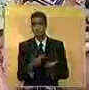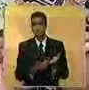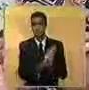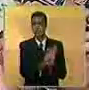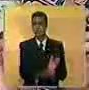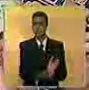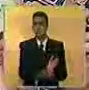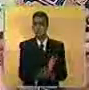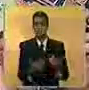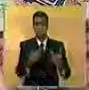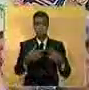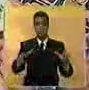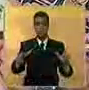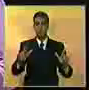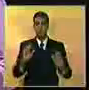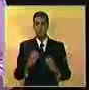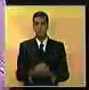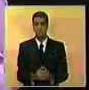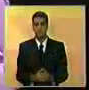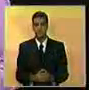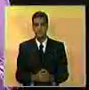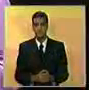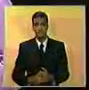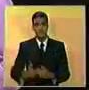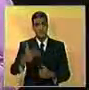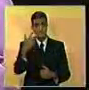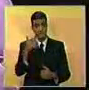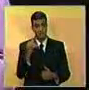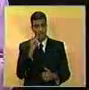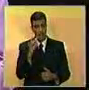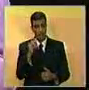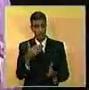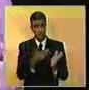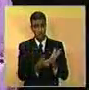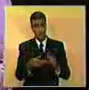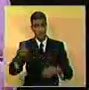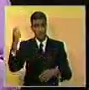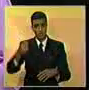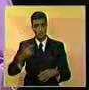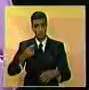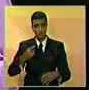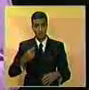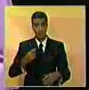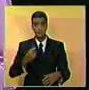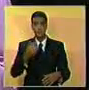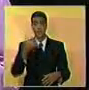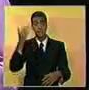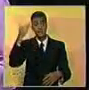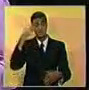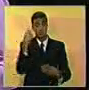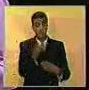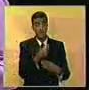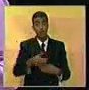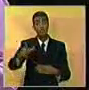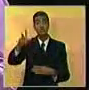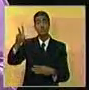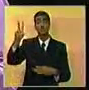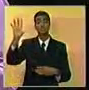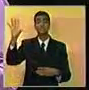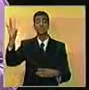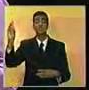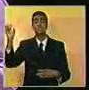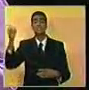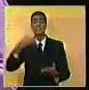otorgaron libremente, pues. La tercera denuncia presentada por estos diputados tiene que ver con el presunto pago indebido de